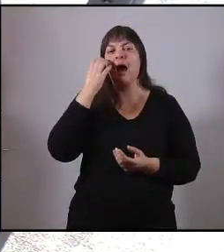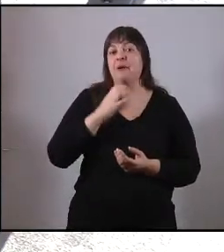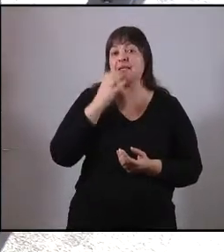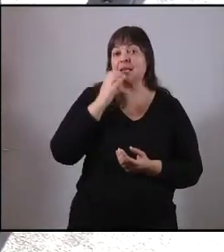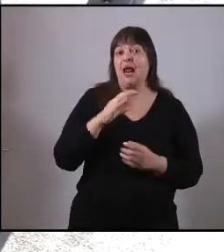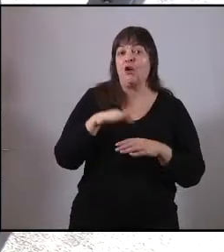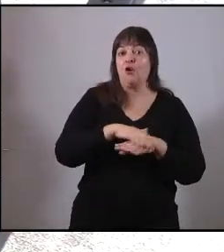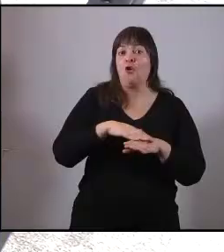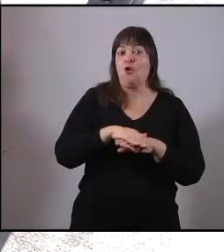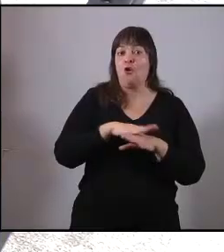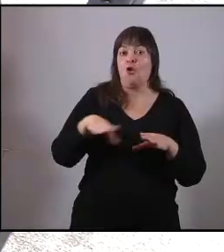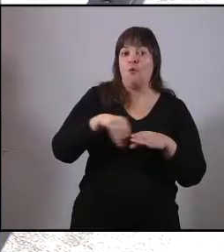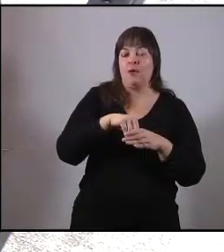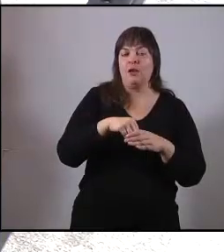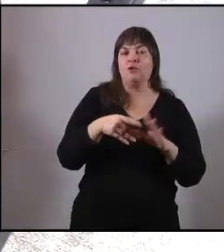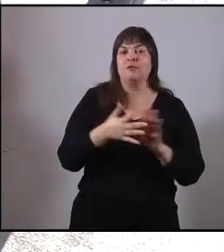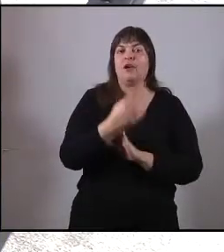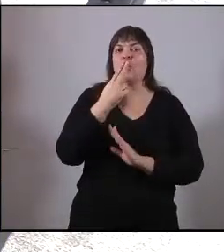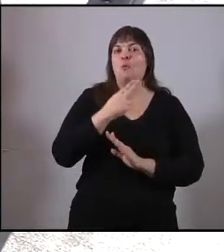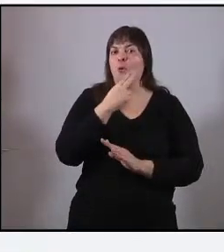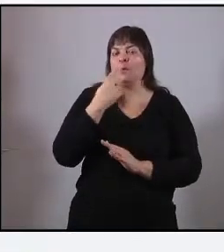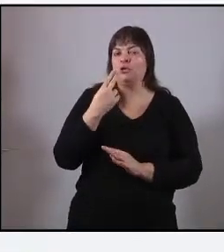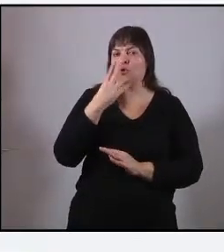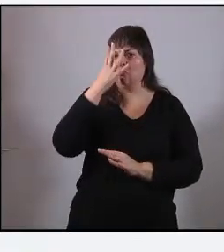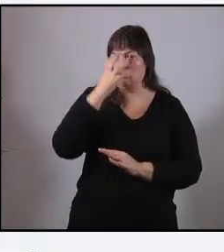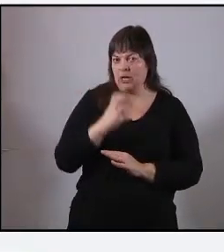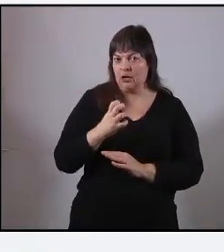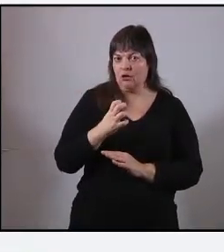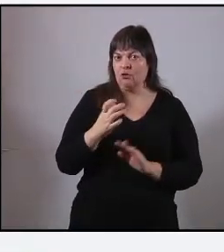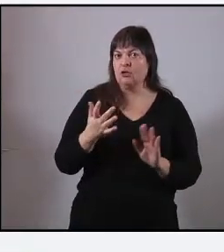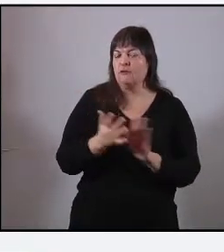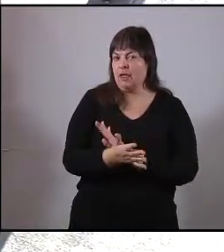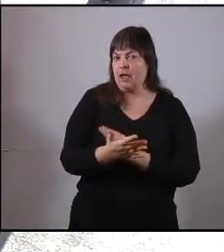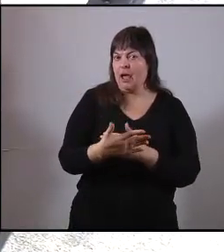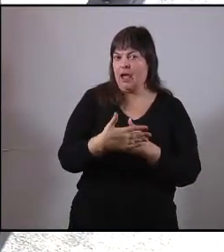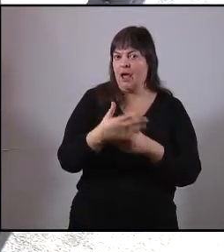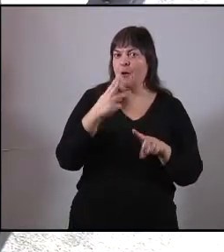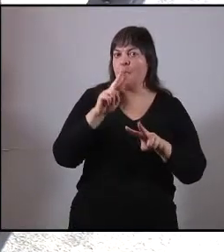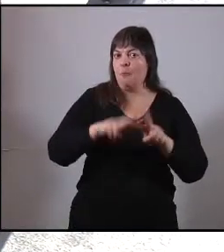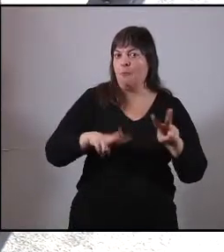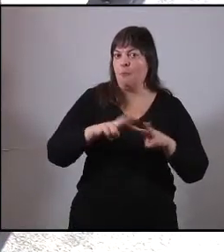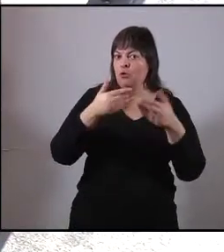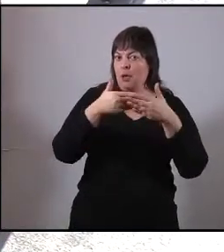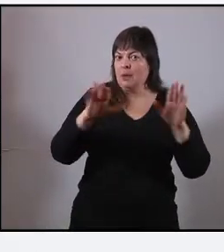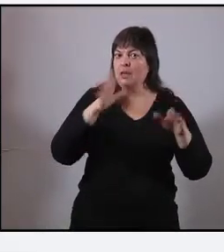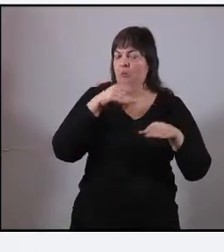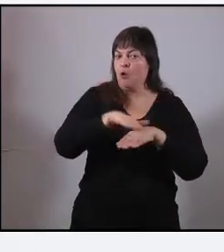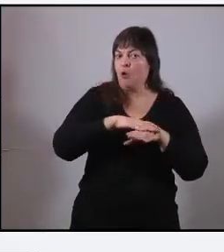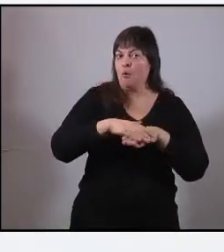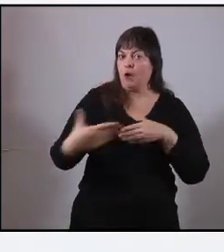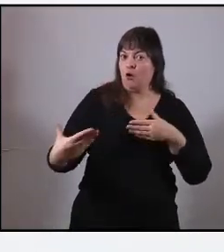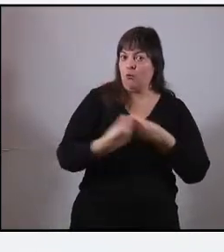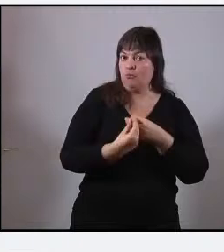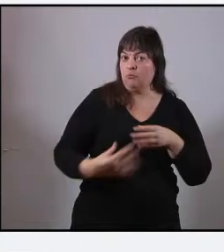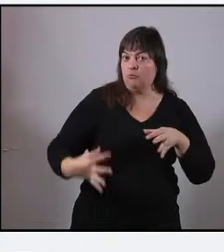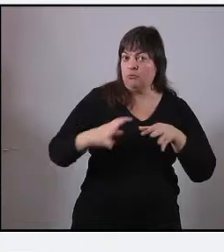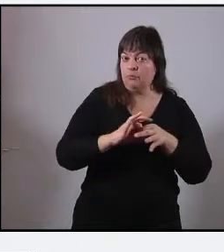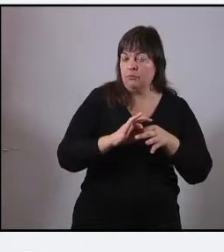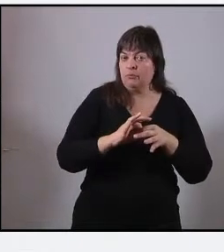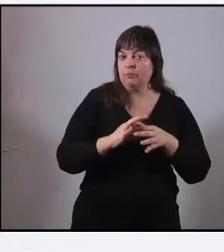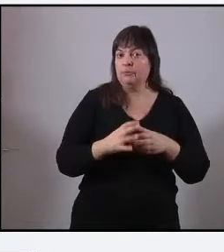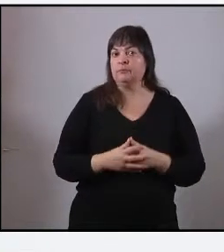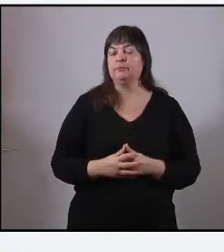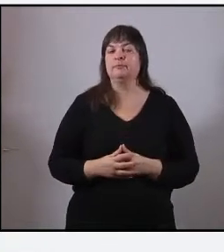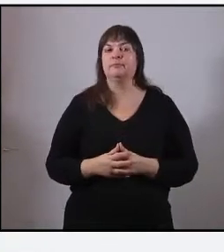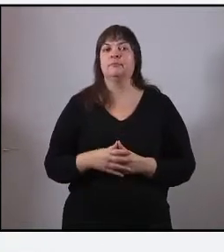tiene que haber compromiso de seriedad. ¿Dejan la puerta abierta a Vox para que esté en el Gobierno? Pero yo creo que eso no es